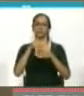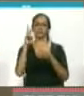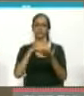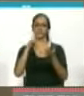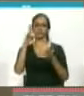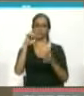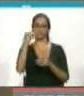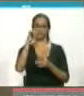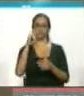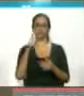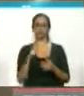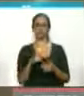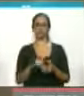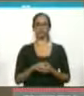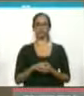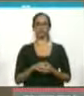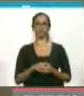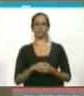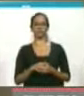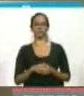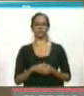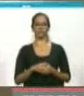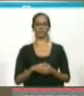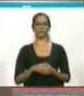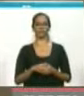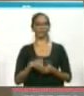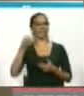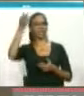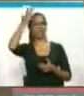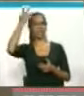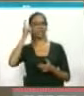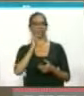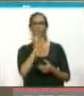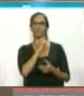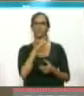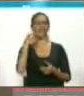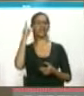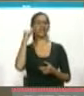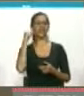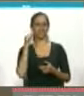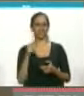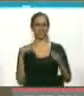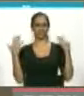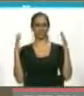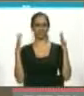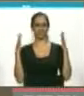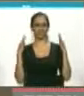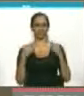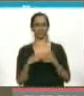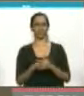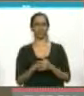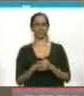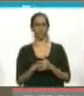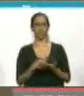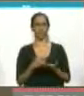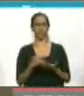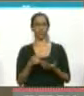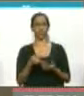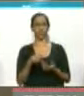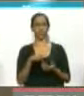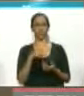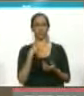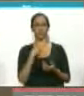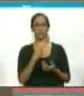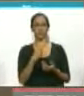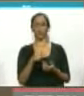o reglas elecciones en la reina de seta canal y la única reina se llama la de francis colinas pero hace salir le